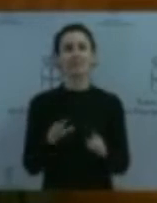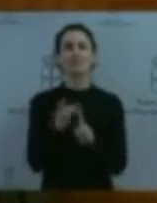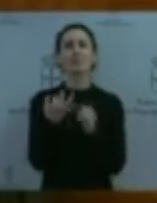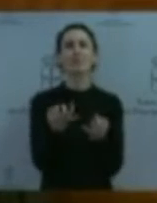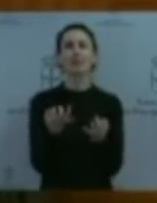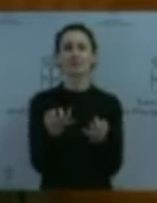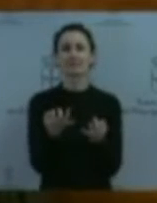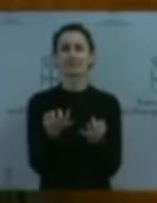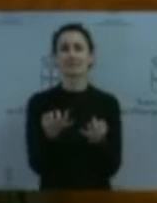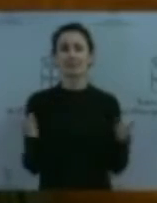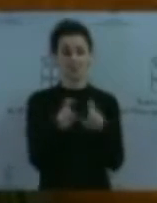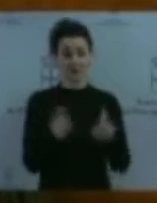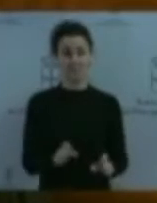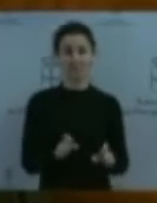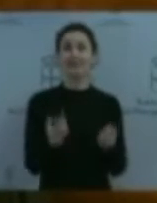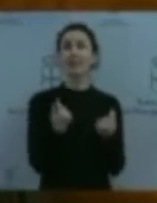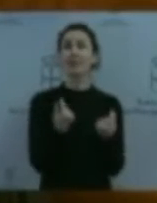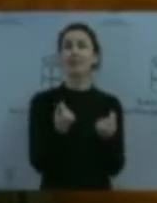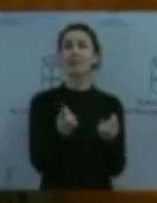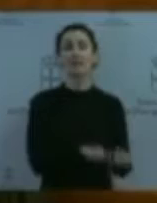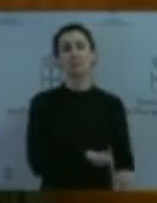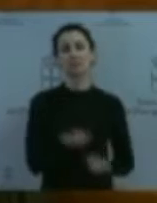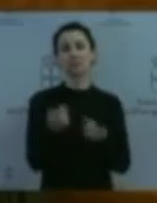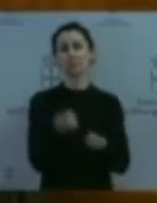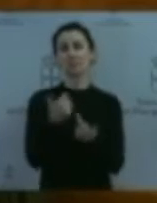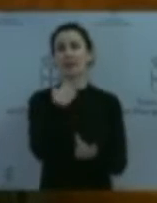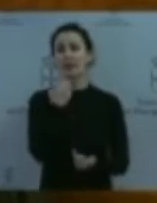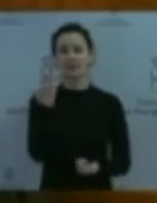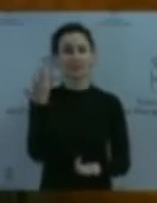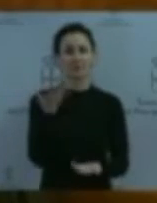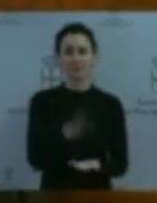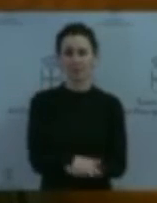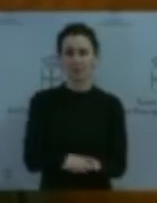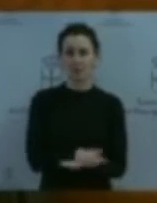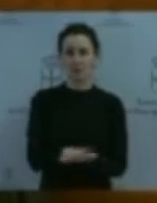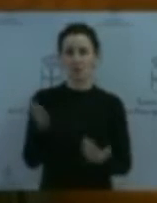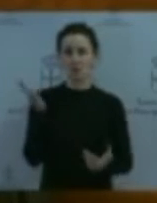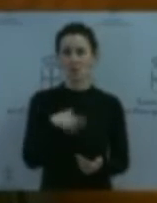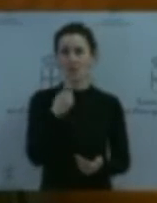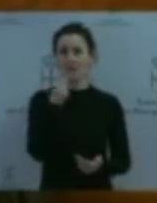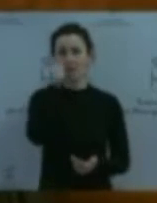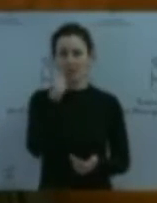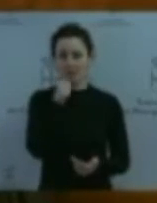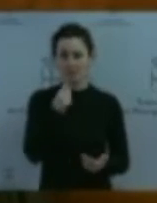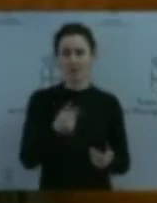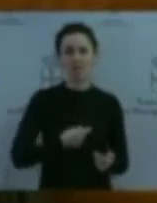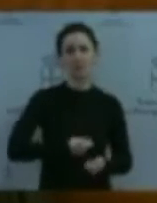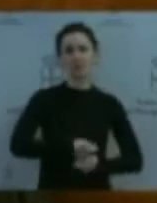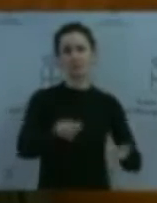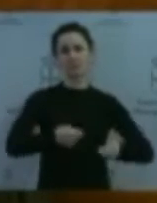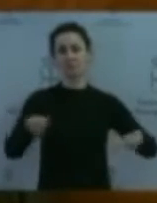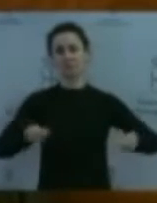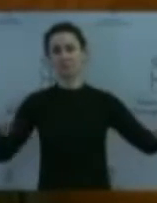que prácticamente ya no quedan. Se dice que se están almacenando por aquí, por Oviedo. A ver quién nos lo puede contar. De forma oficiosa tenemos muchísima